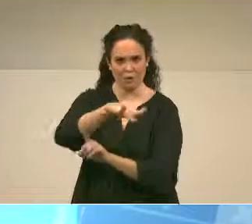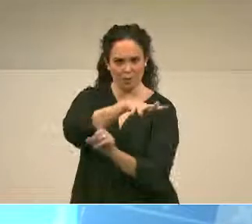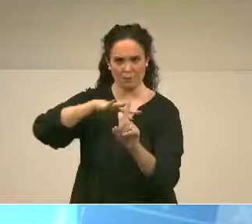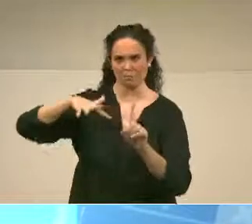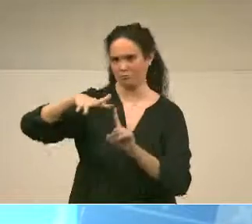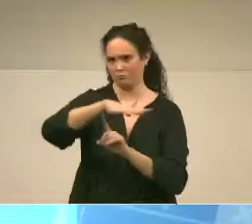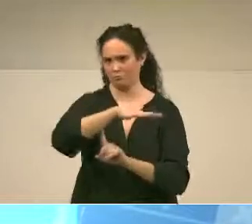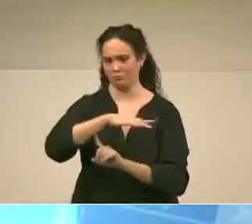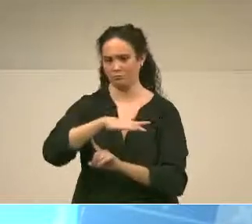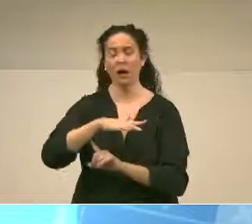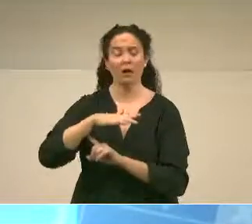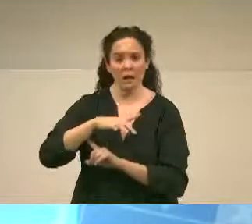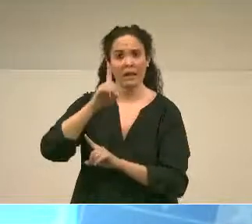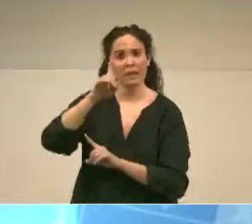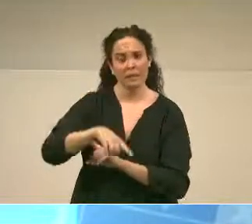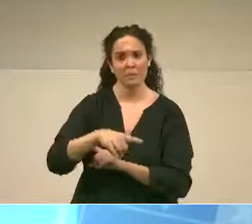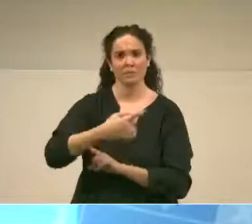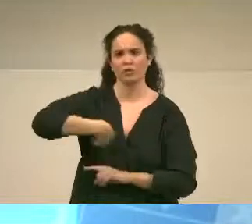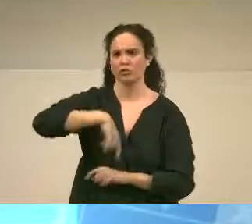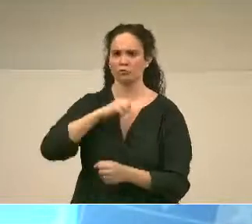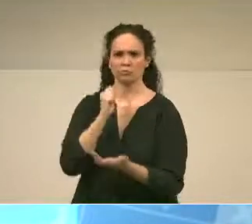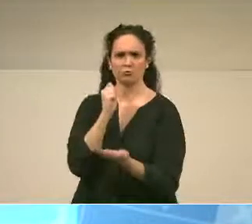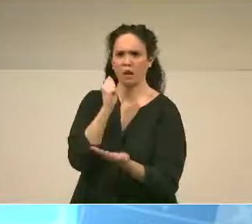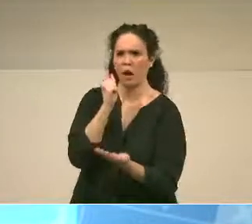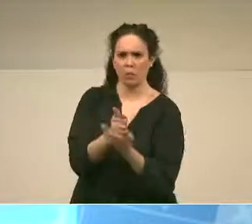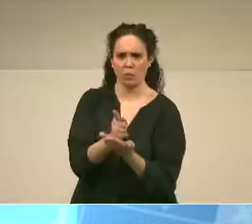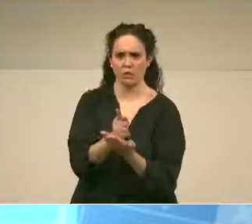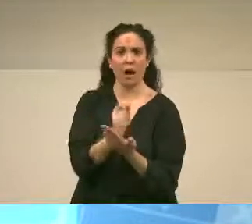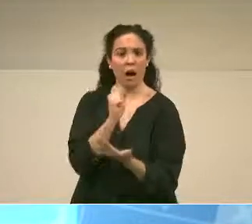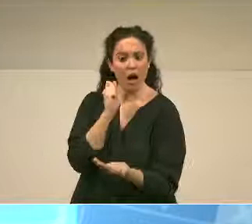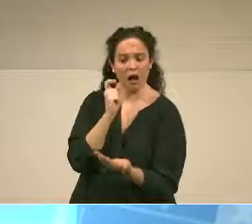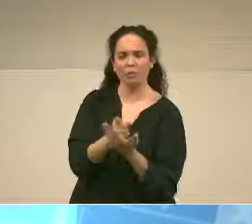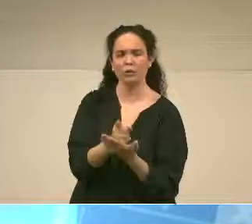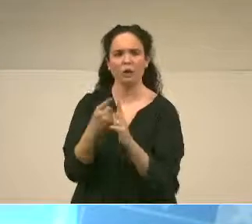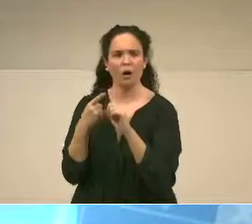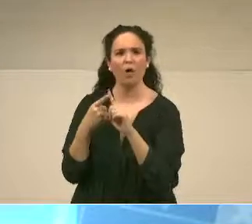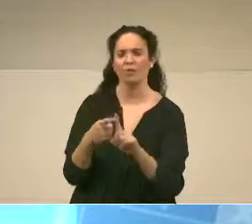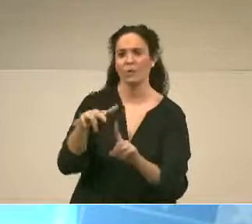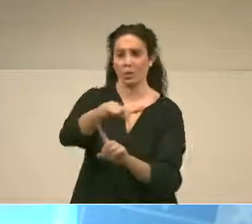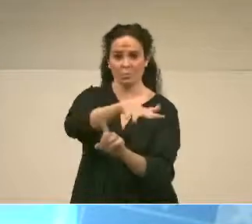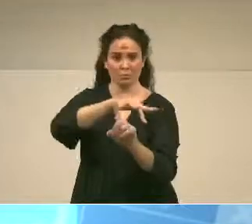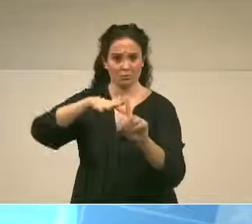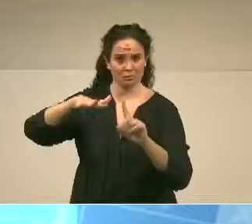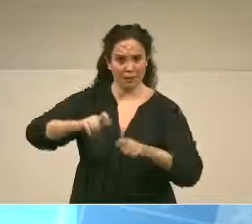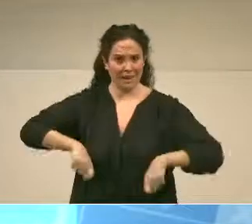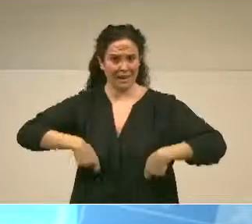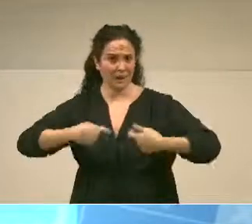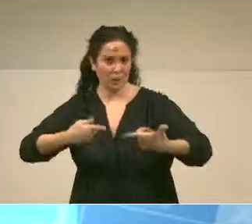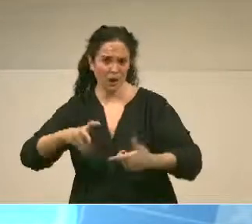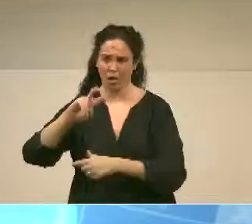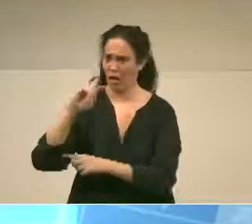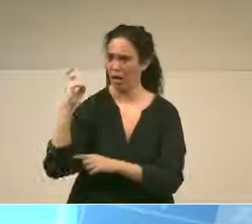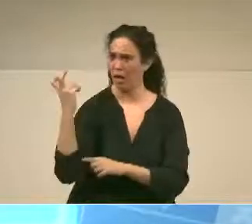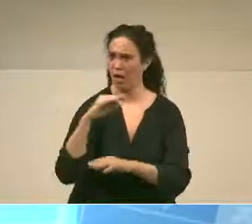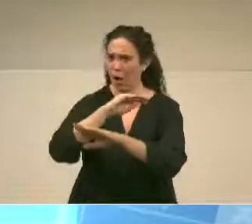y los vamos a utilizar además, apostamos porque esa conservación del medio natural y de la biodiversidad actúen